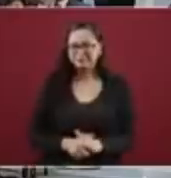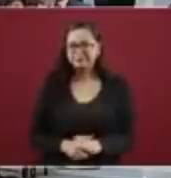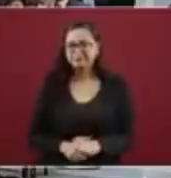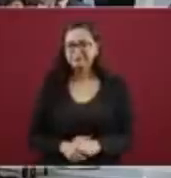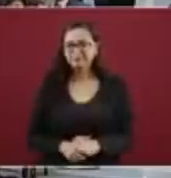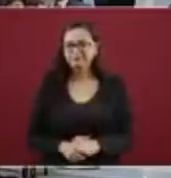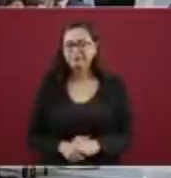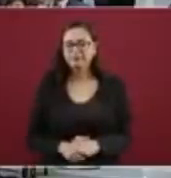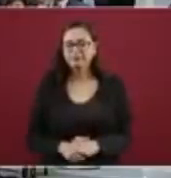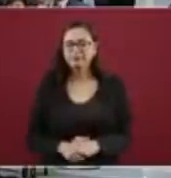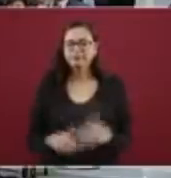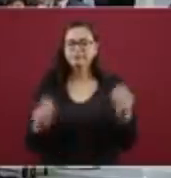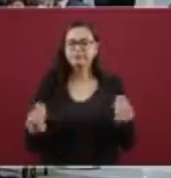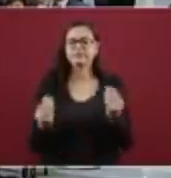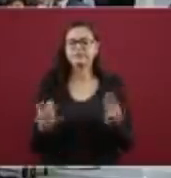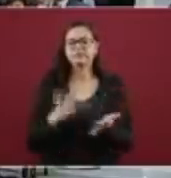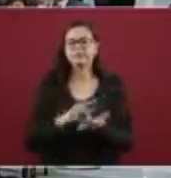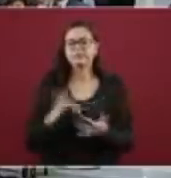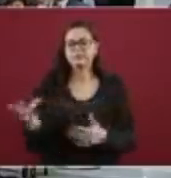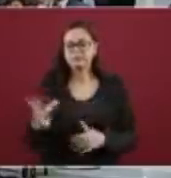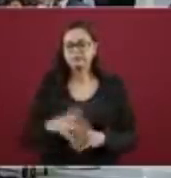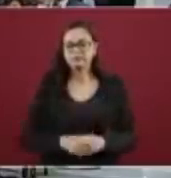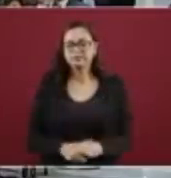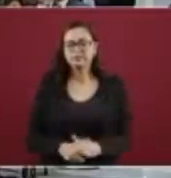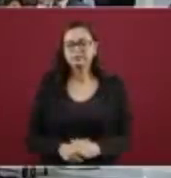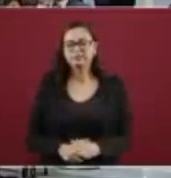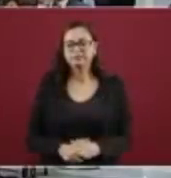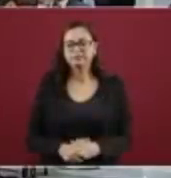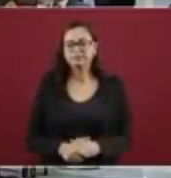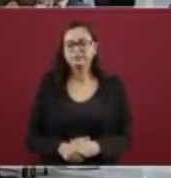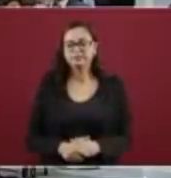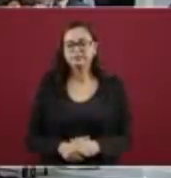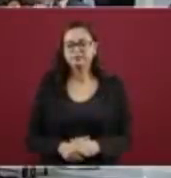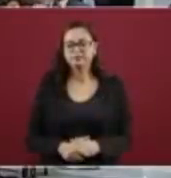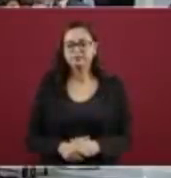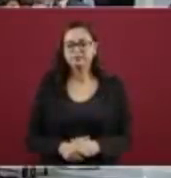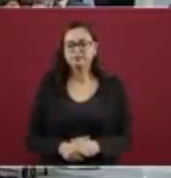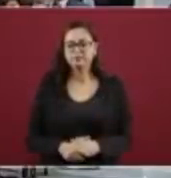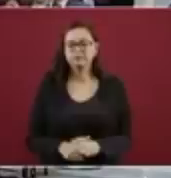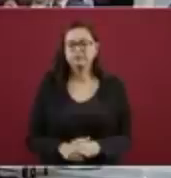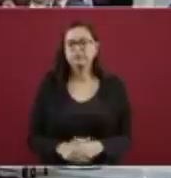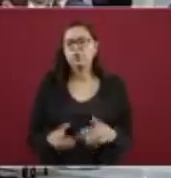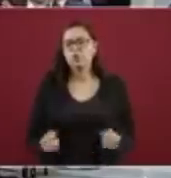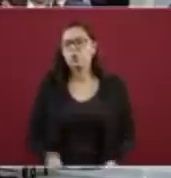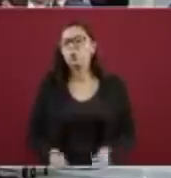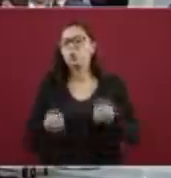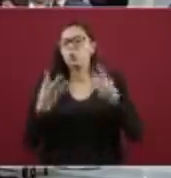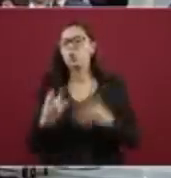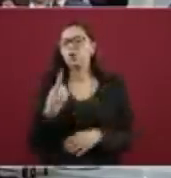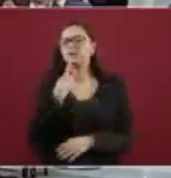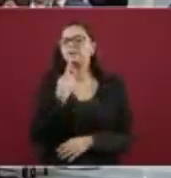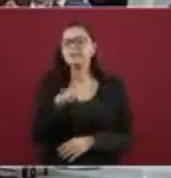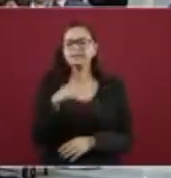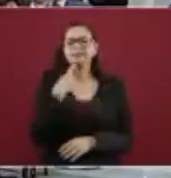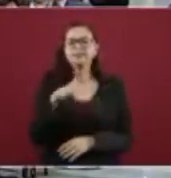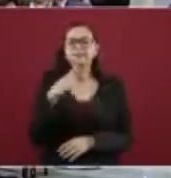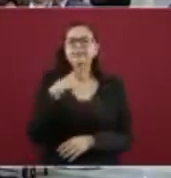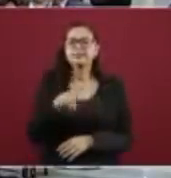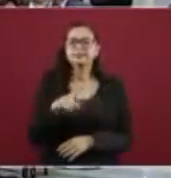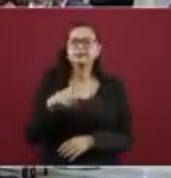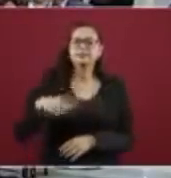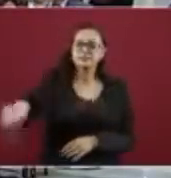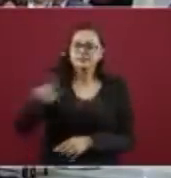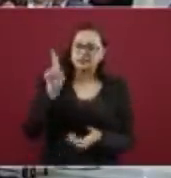Sí, adelante. Muchas gracias. Mi pregunta es si tienen alguna cifra sobre las denuncias presentadas, sobre las irregularidades que